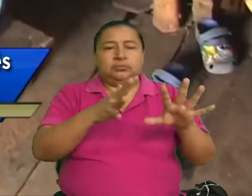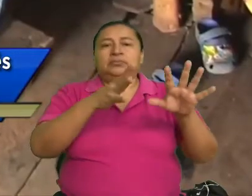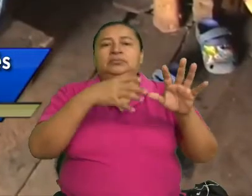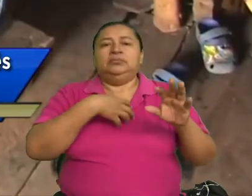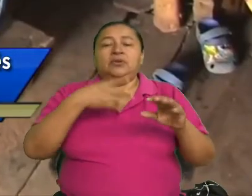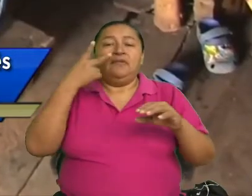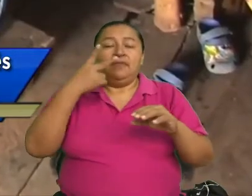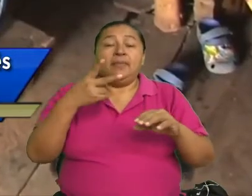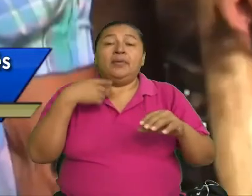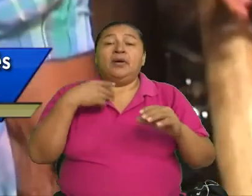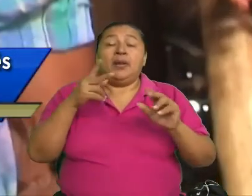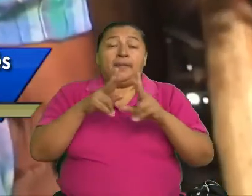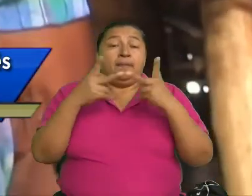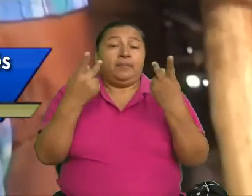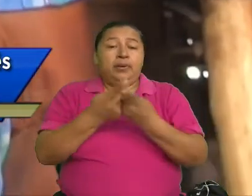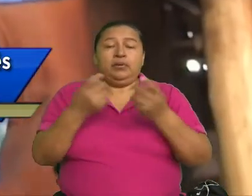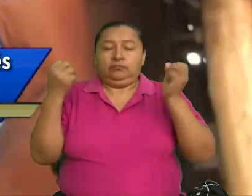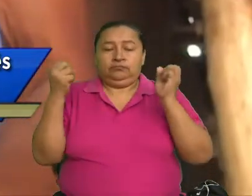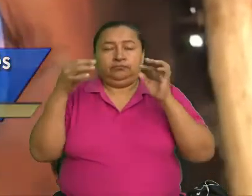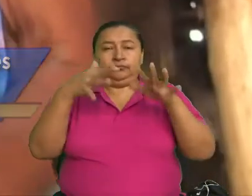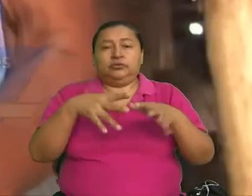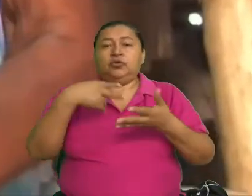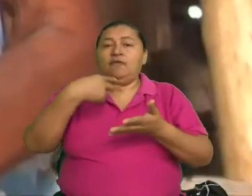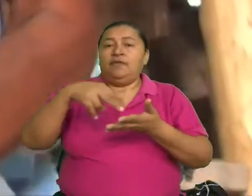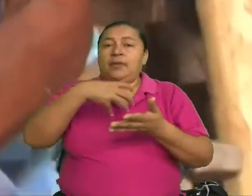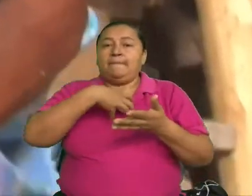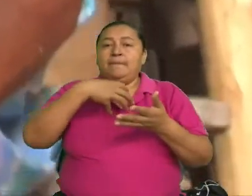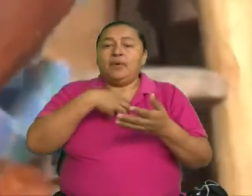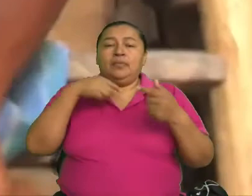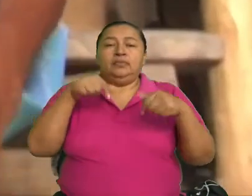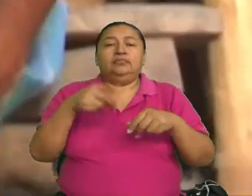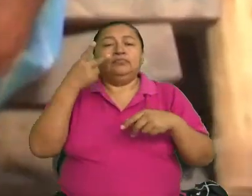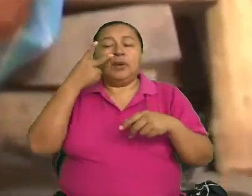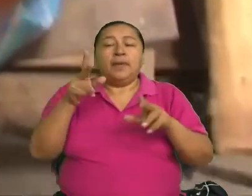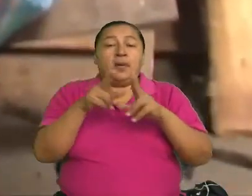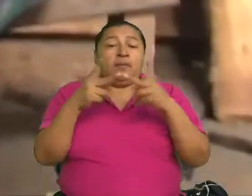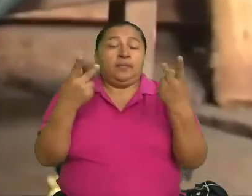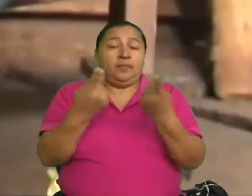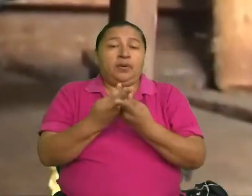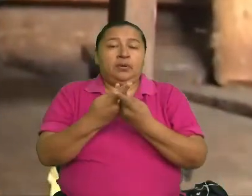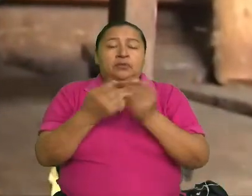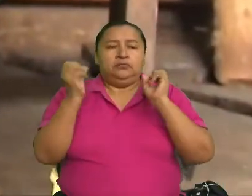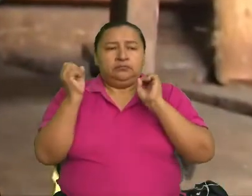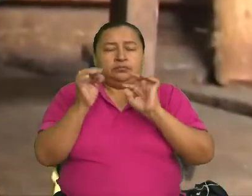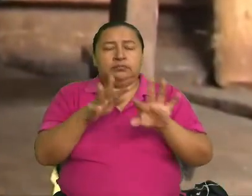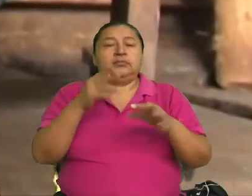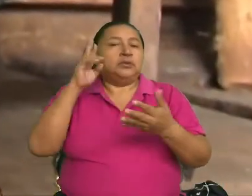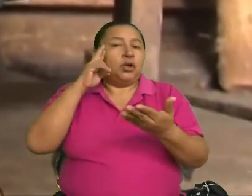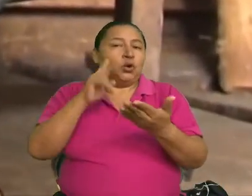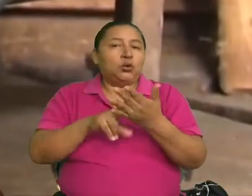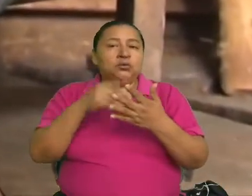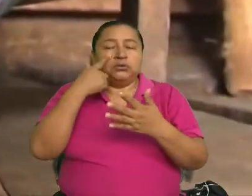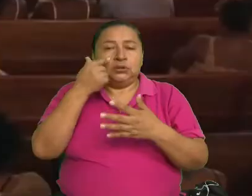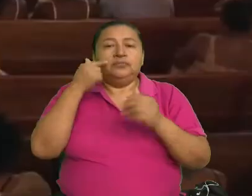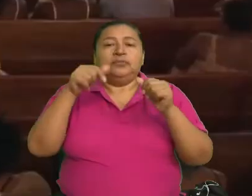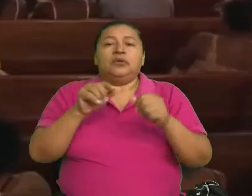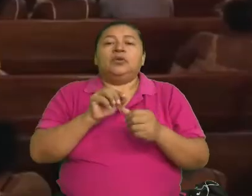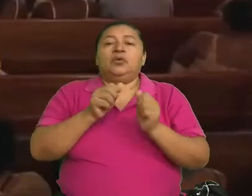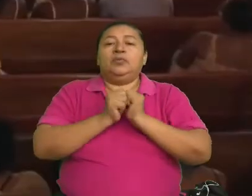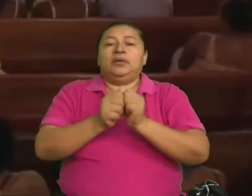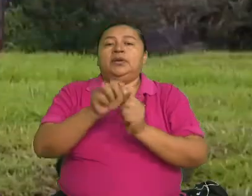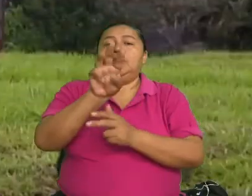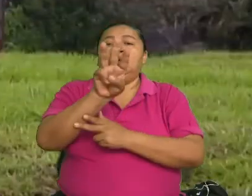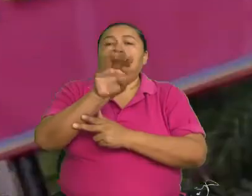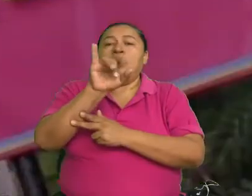acción. Lo vemos al pueblo volcado en su fiesta, lo vemos a nuestro pueblo volcado en reconocernos. Compañero Wilmer, pues el